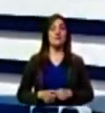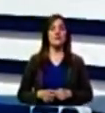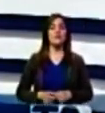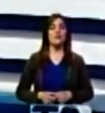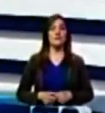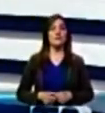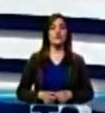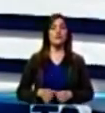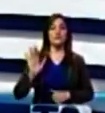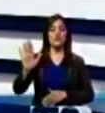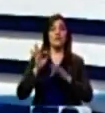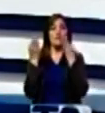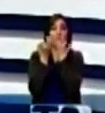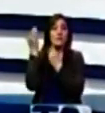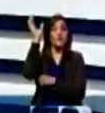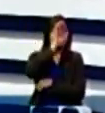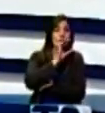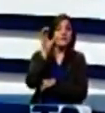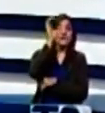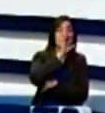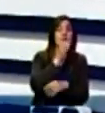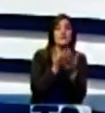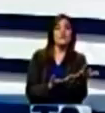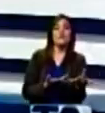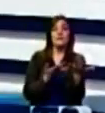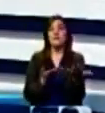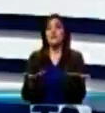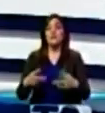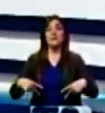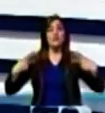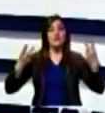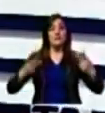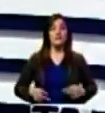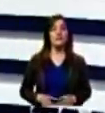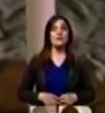México. Su familia lo sigue buscando y mantiene la esperanza de encontrarlo con vida.